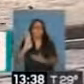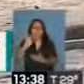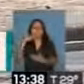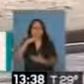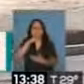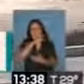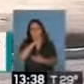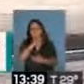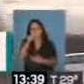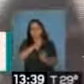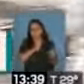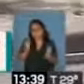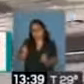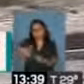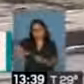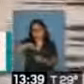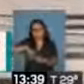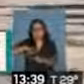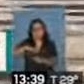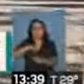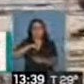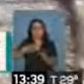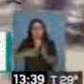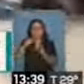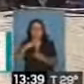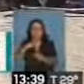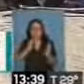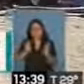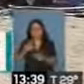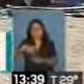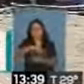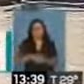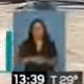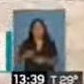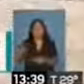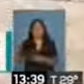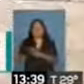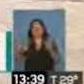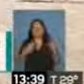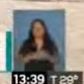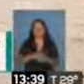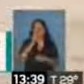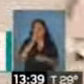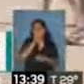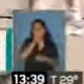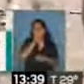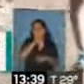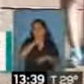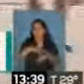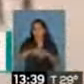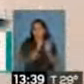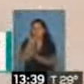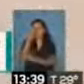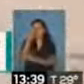que que le ha puesto a disposición a los chicos de de juju y su sus instalaciones no cuándo viajan viajan el domingo en horas de la